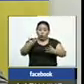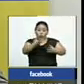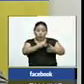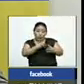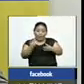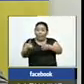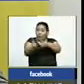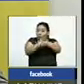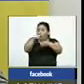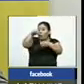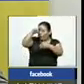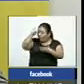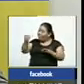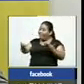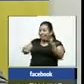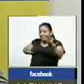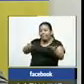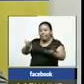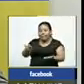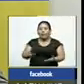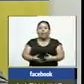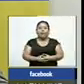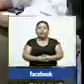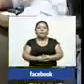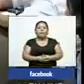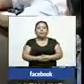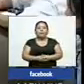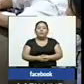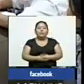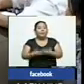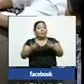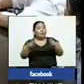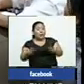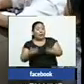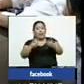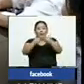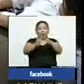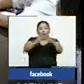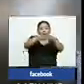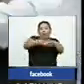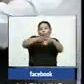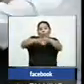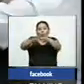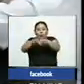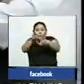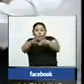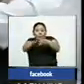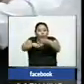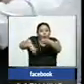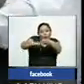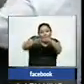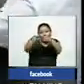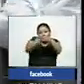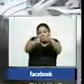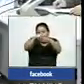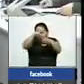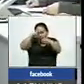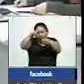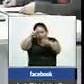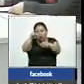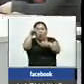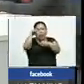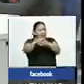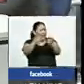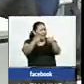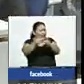deben percibir que también estamos enfocados en sus necesidades. Cuatro generaciones en un mismo espacio laboral es lo que se vive